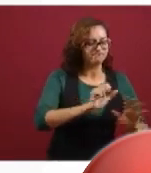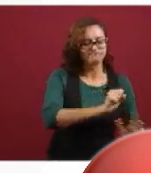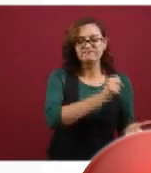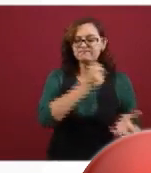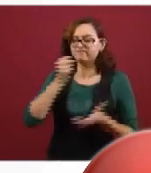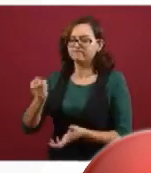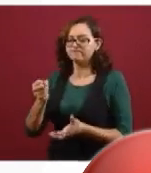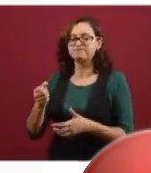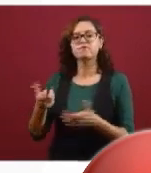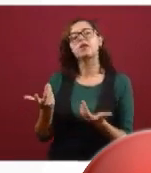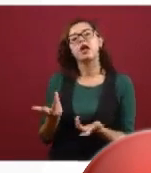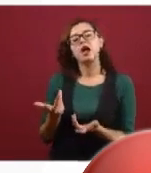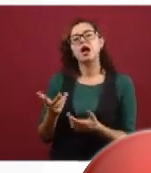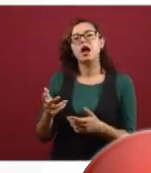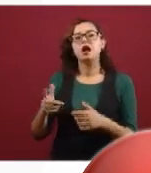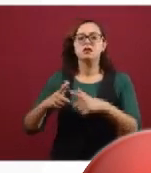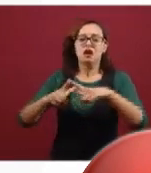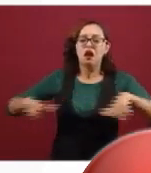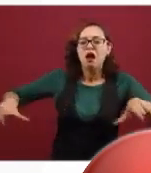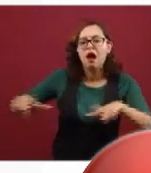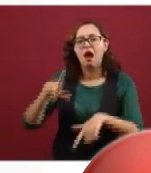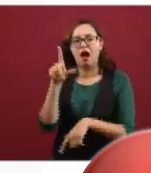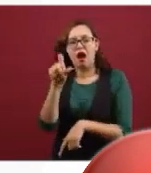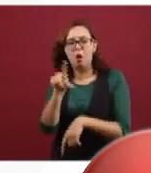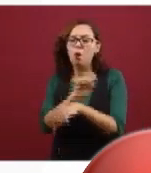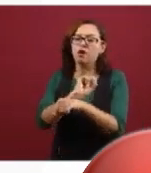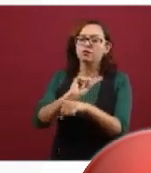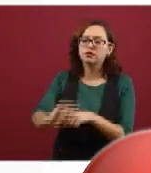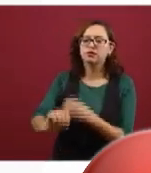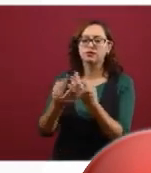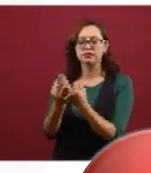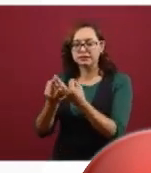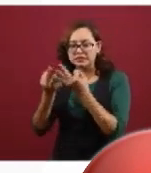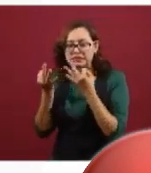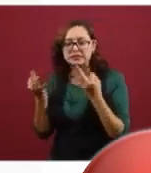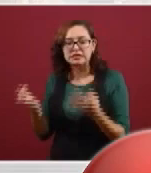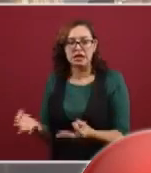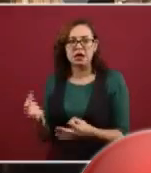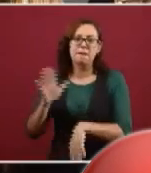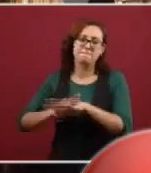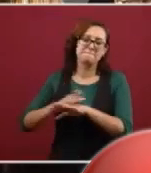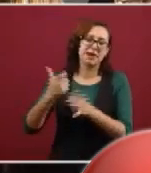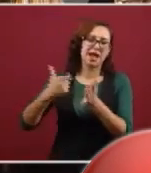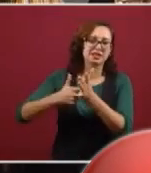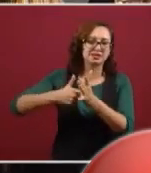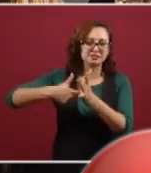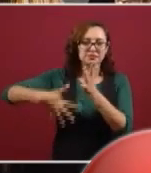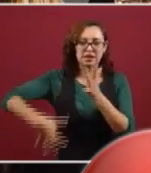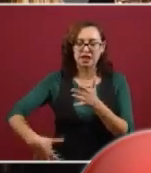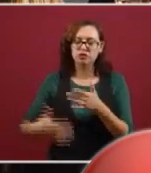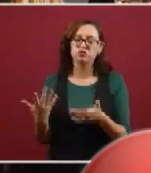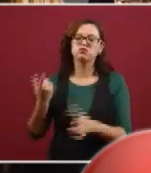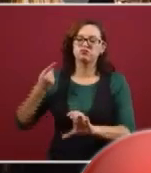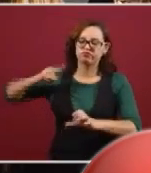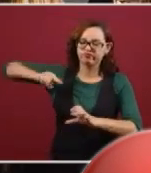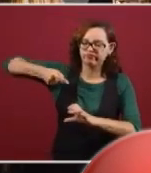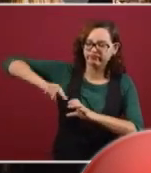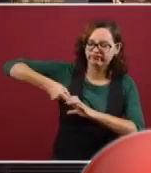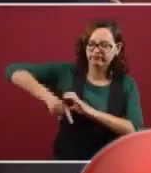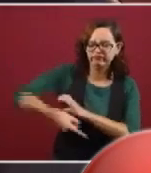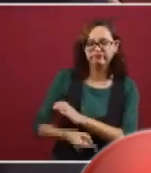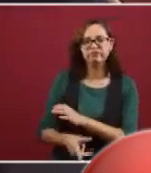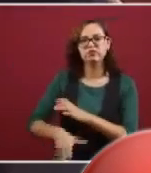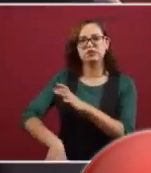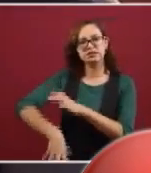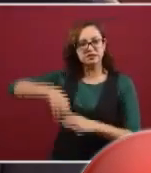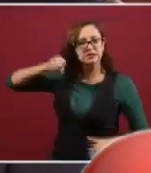y áreas terrestres, lo que nos va a permitir, dados sus menores costos, duplicar la actividad